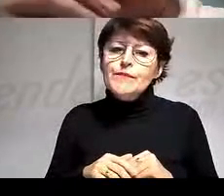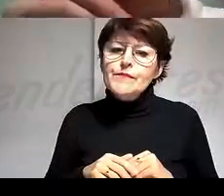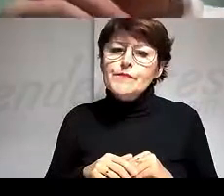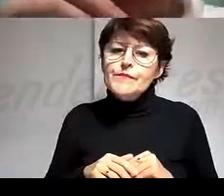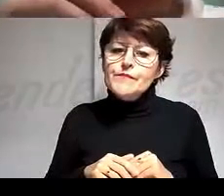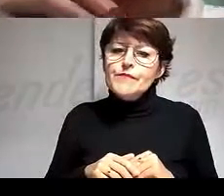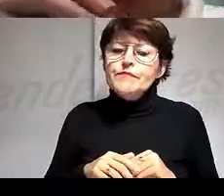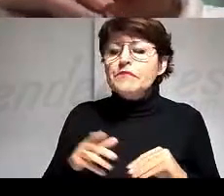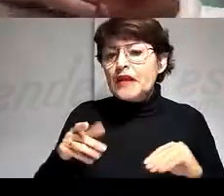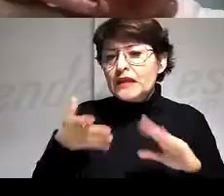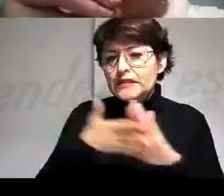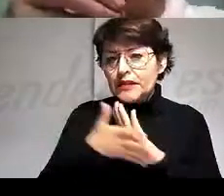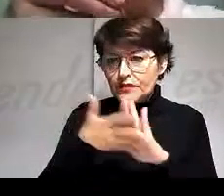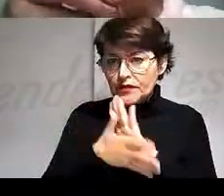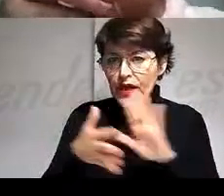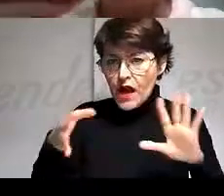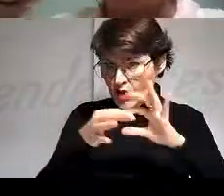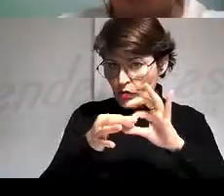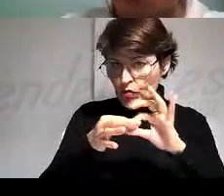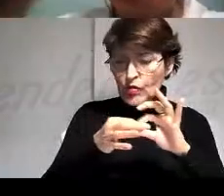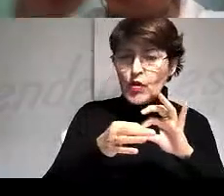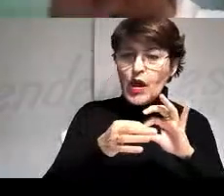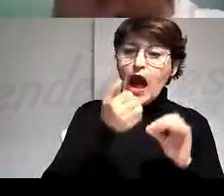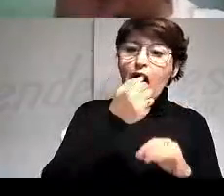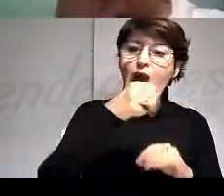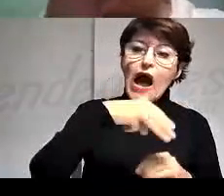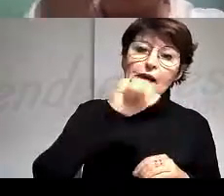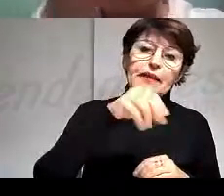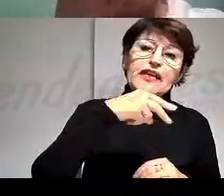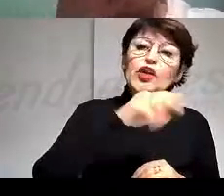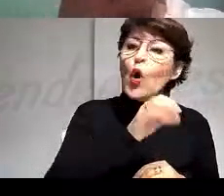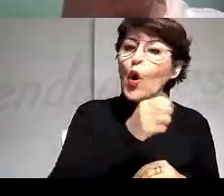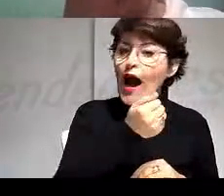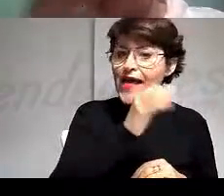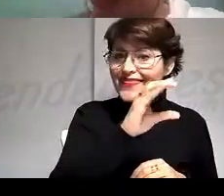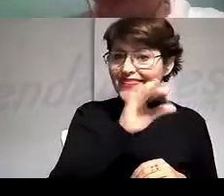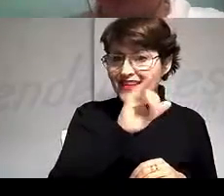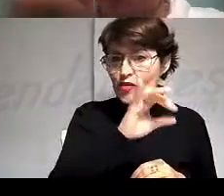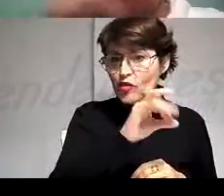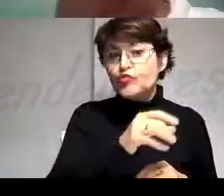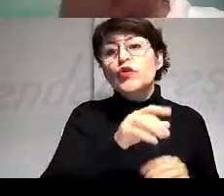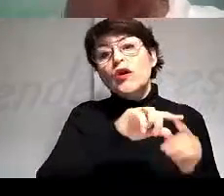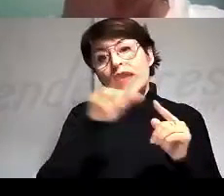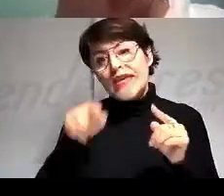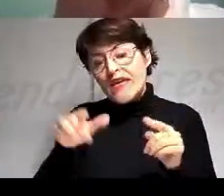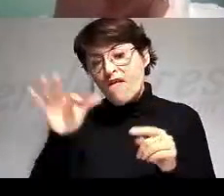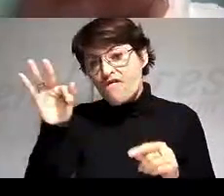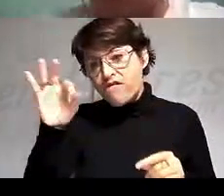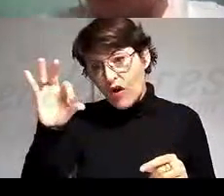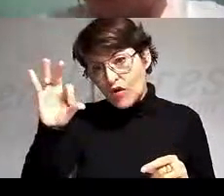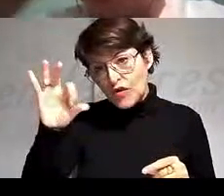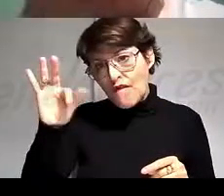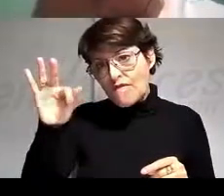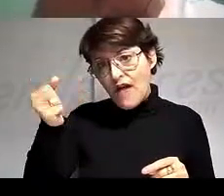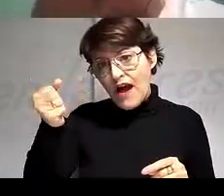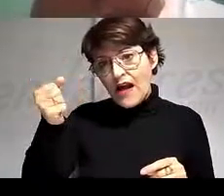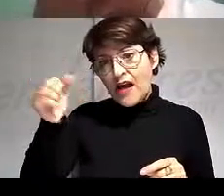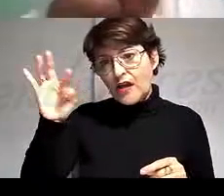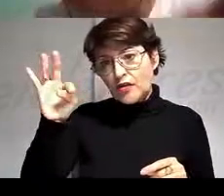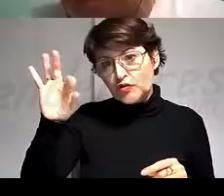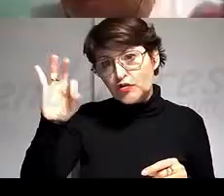una unión entre aminoácido, entre la creatina y un fosfato. La liberación de este fosfato, decíamos antes, que es la fuente de obtención